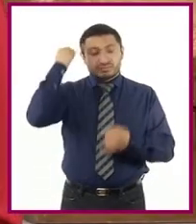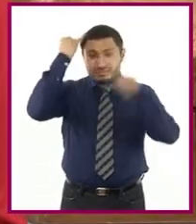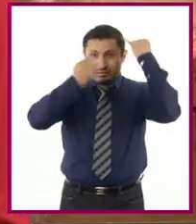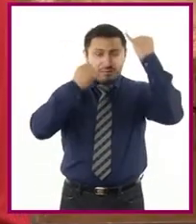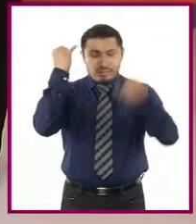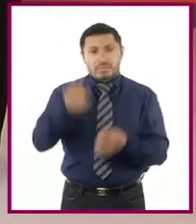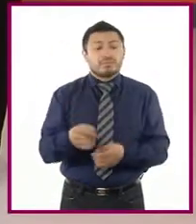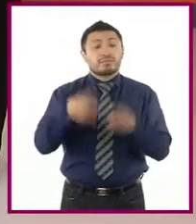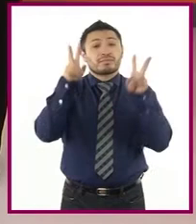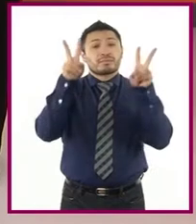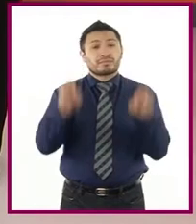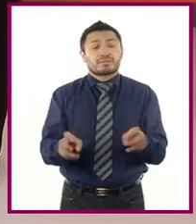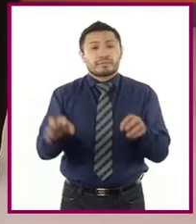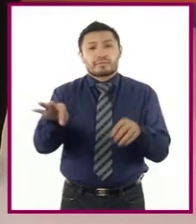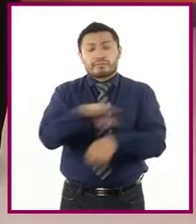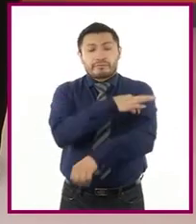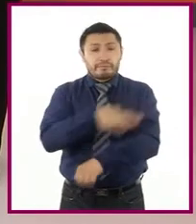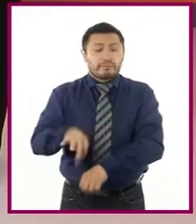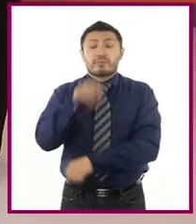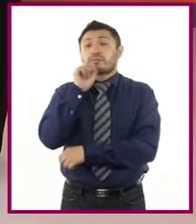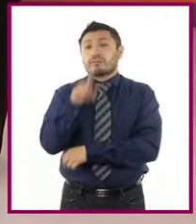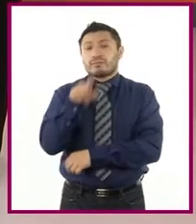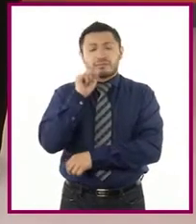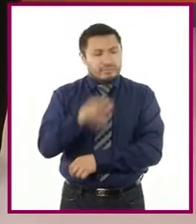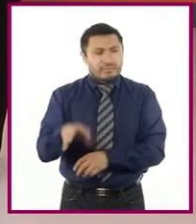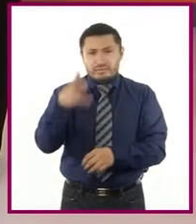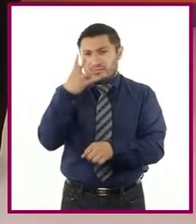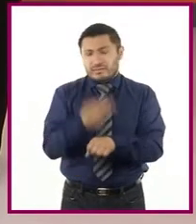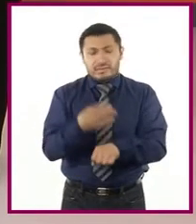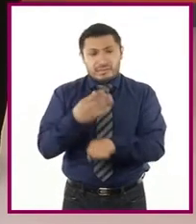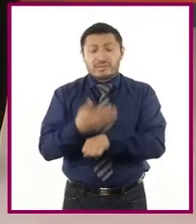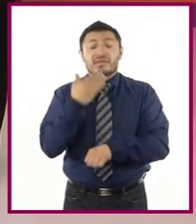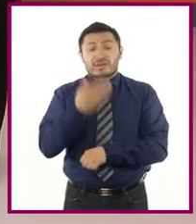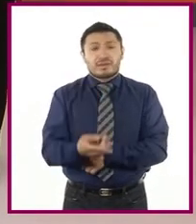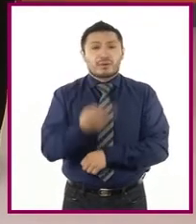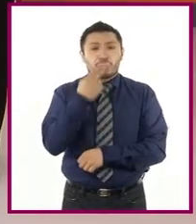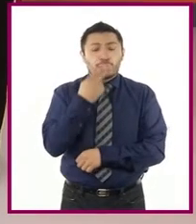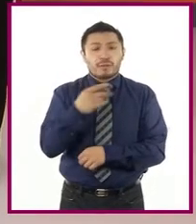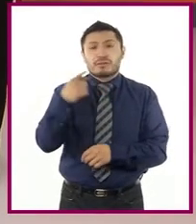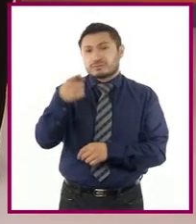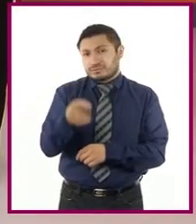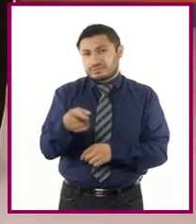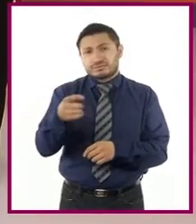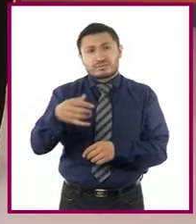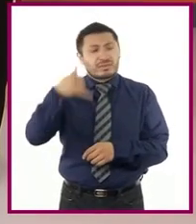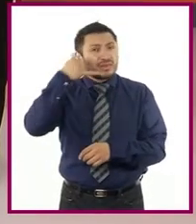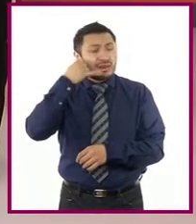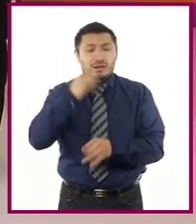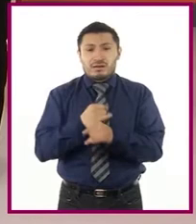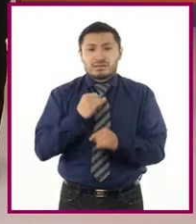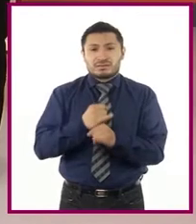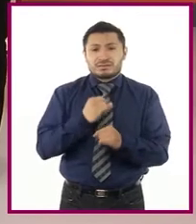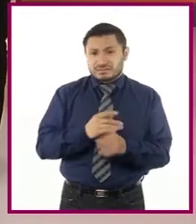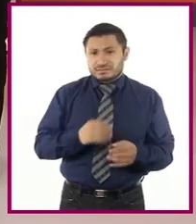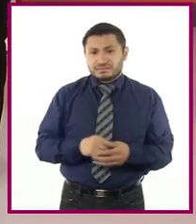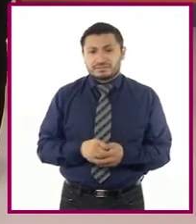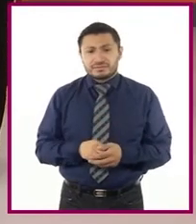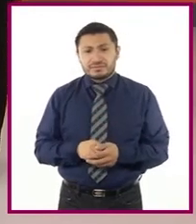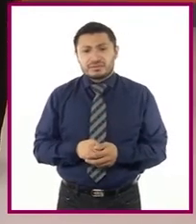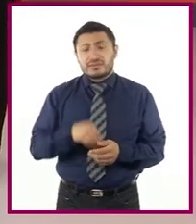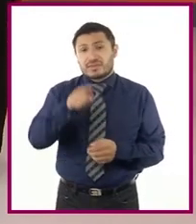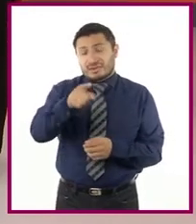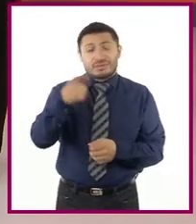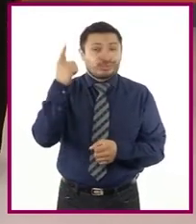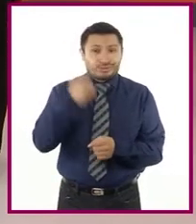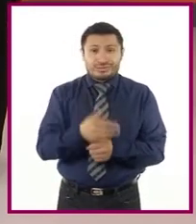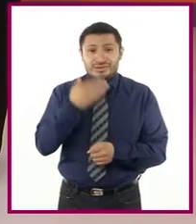que el asunto de las medidas también se resolvió utilizando sus dispositivos y el internet. ¿Cómo